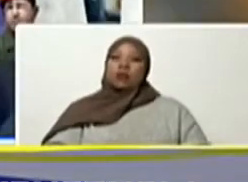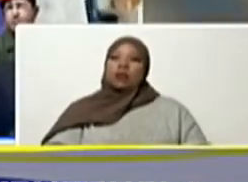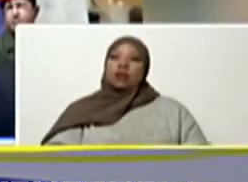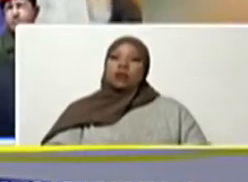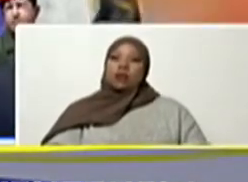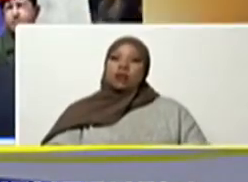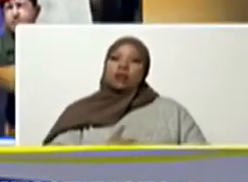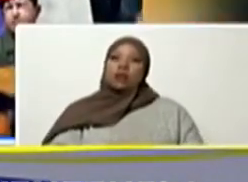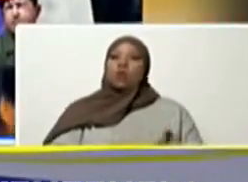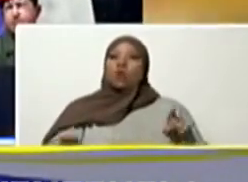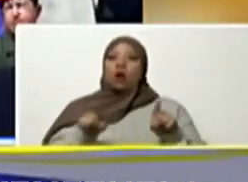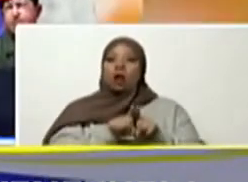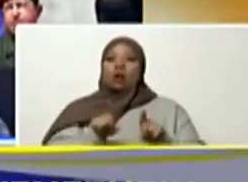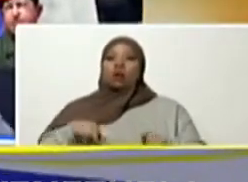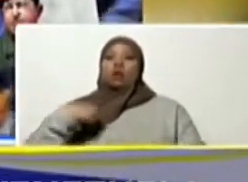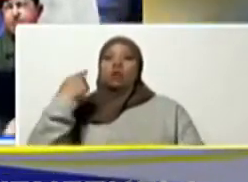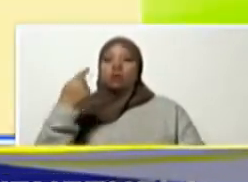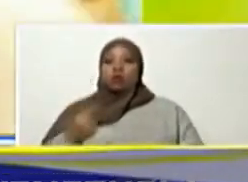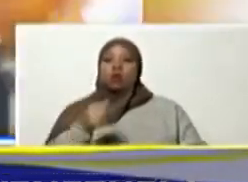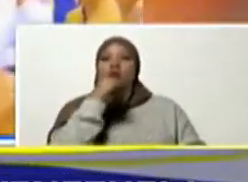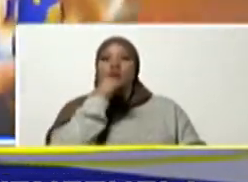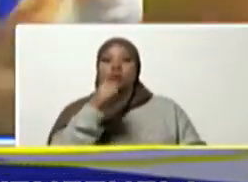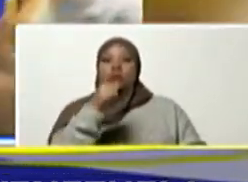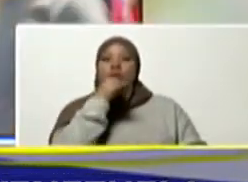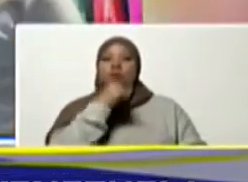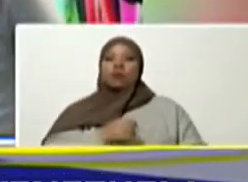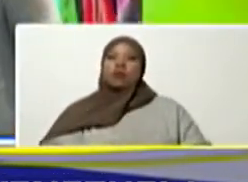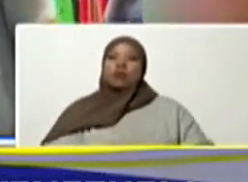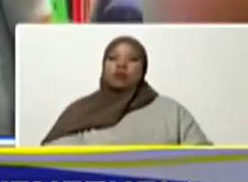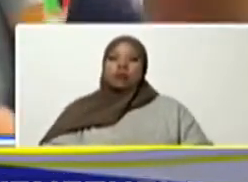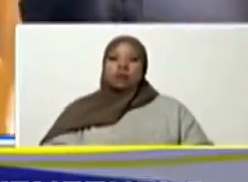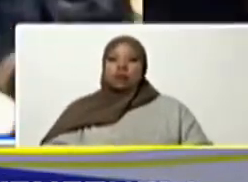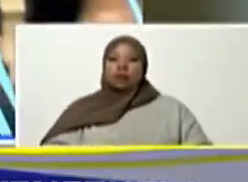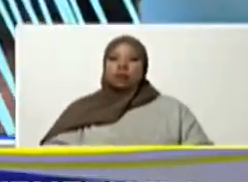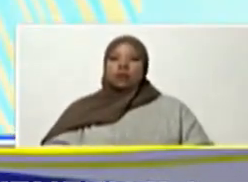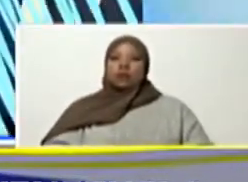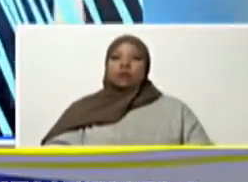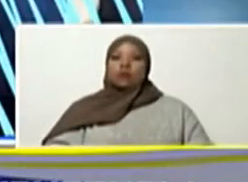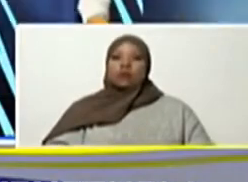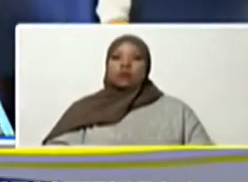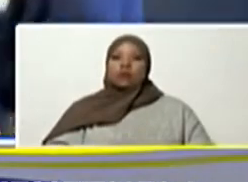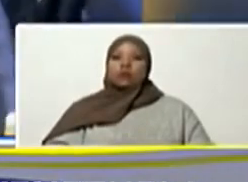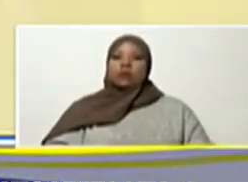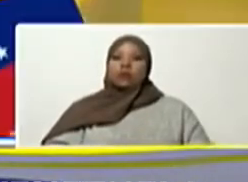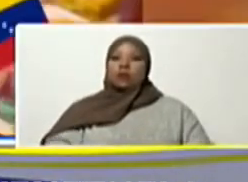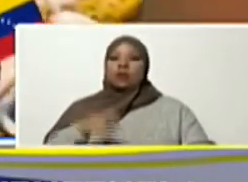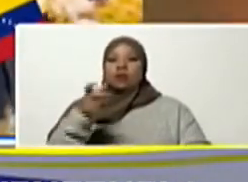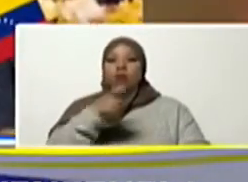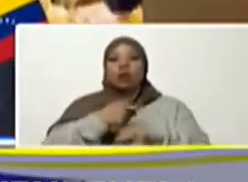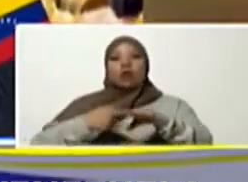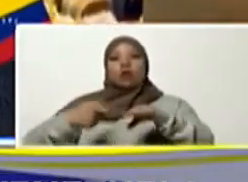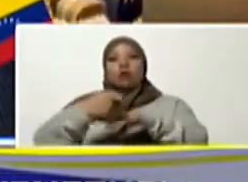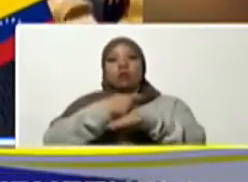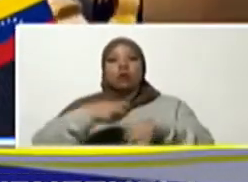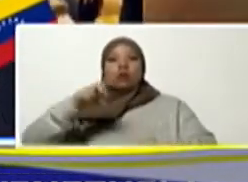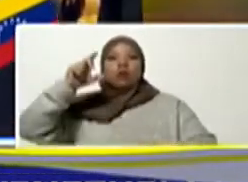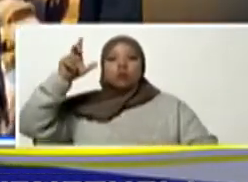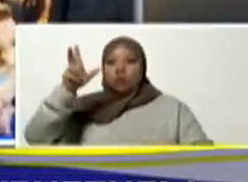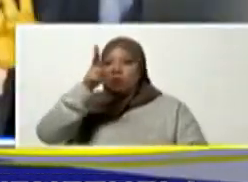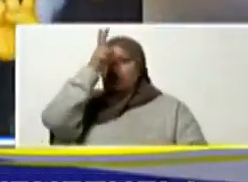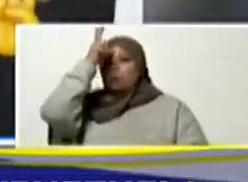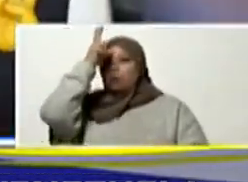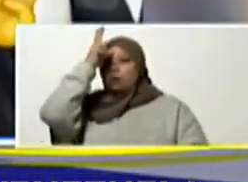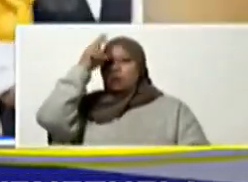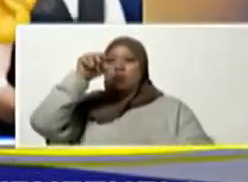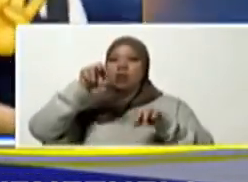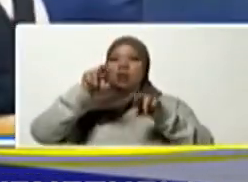igualmente luego estuvimos, un día después, el gobierno de Egipto nos invitó a conocer el